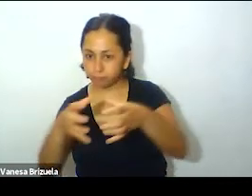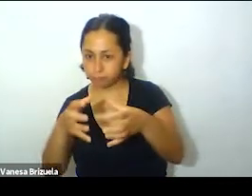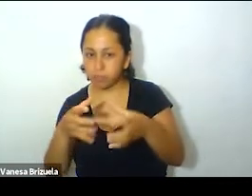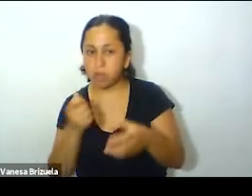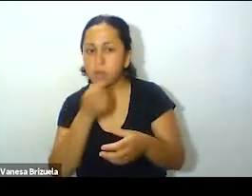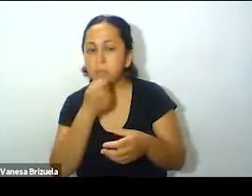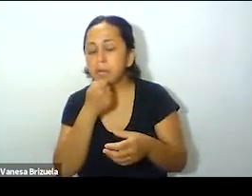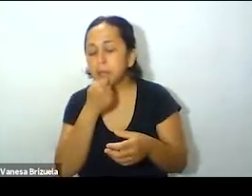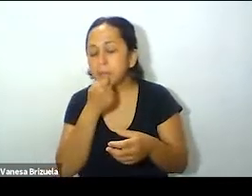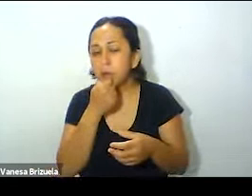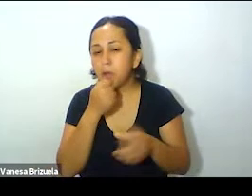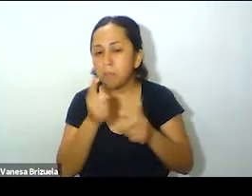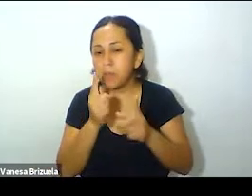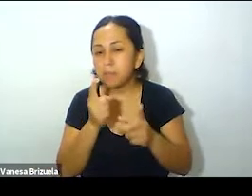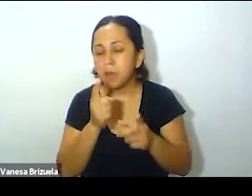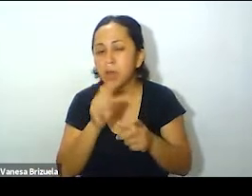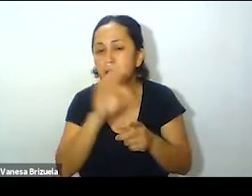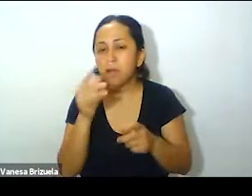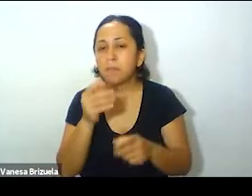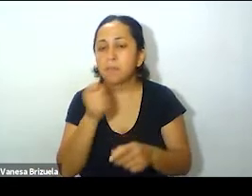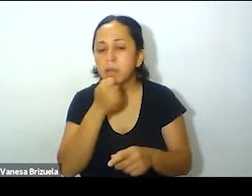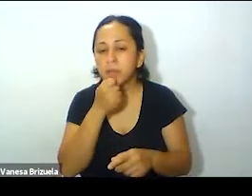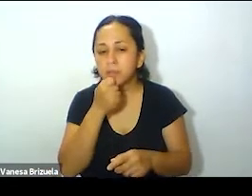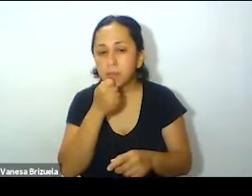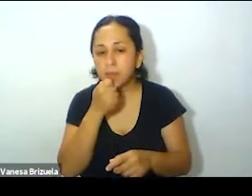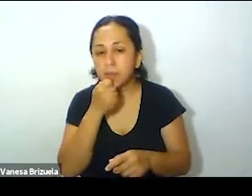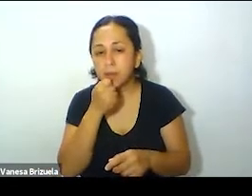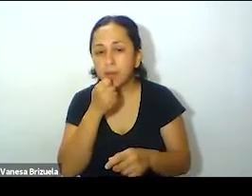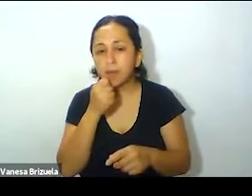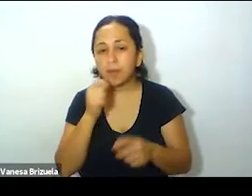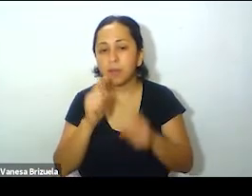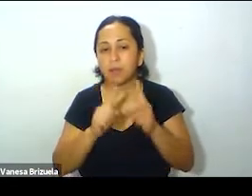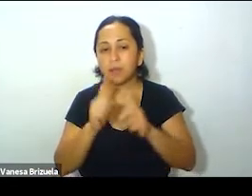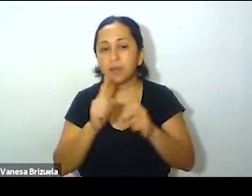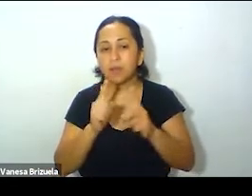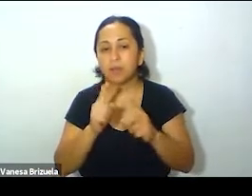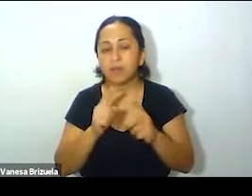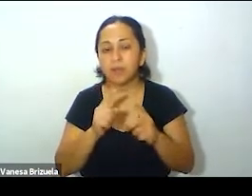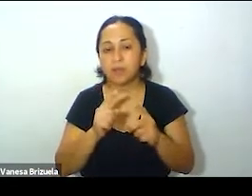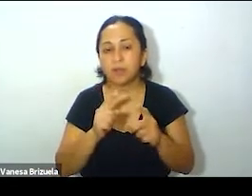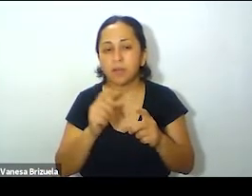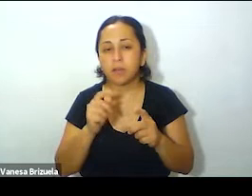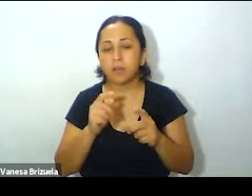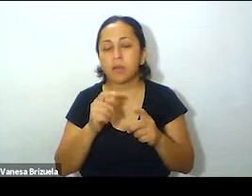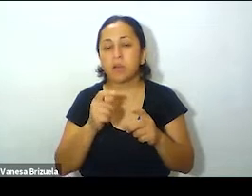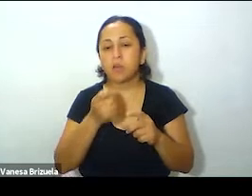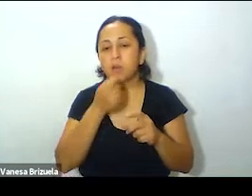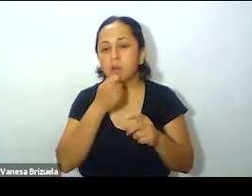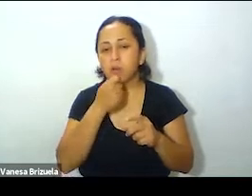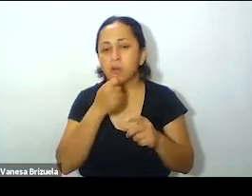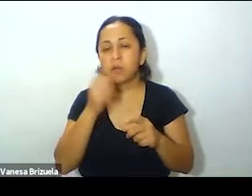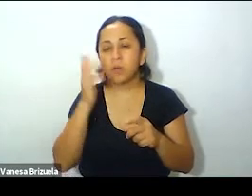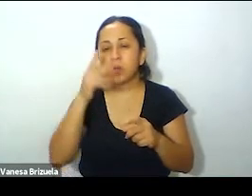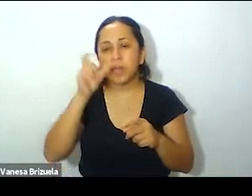Por ejemplo, la helvética tiene variables que